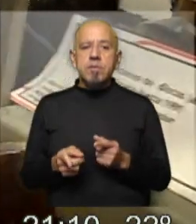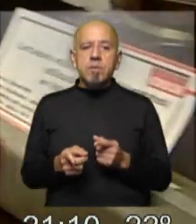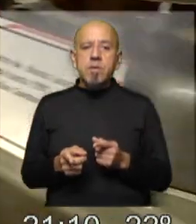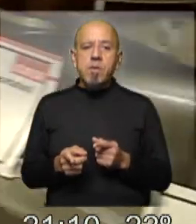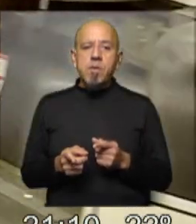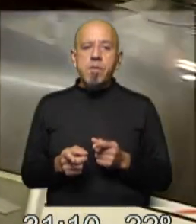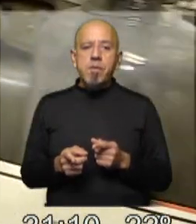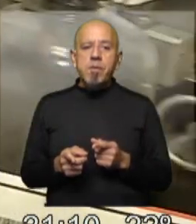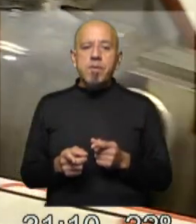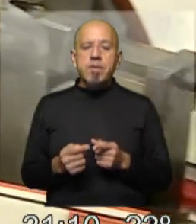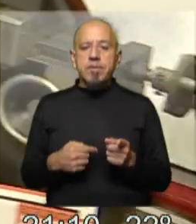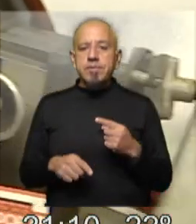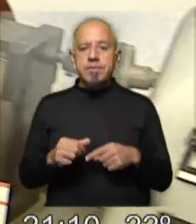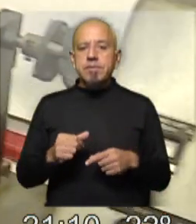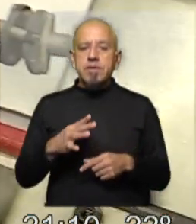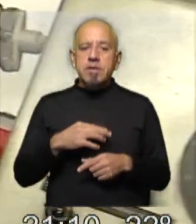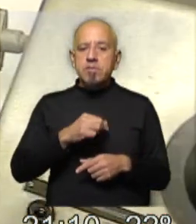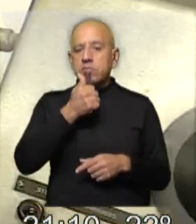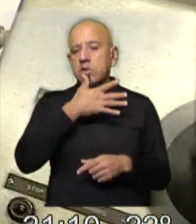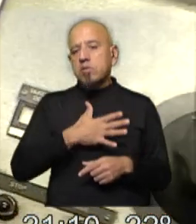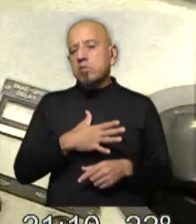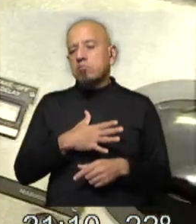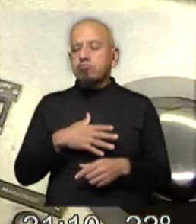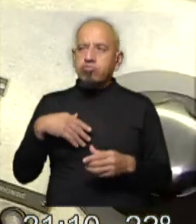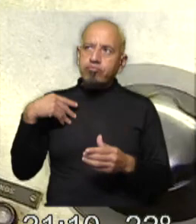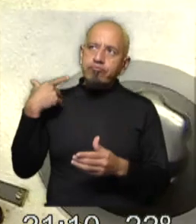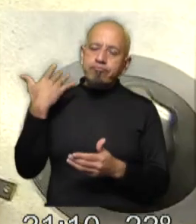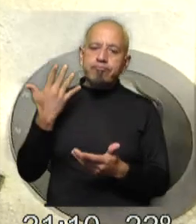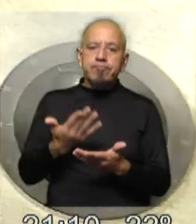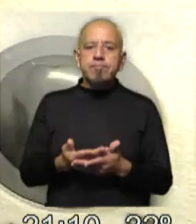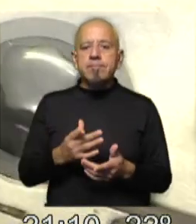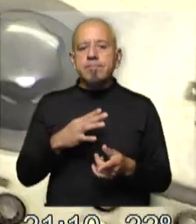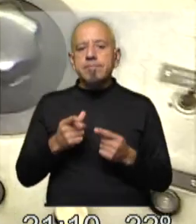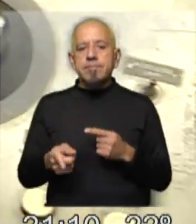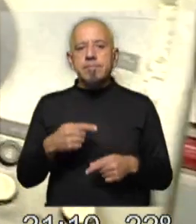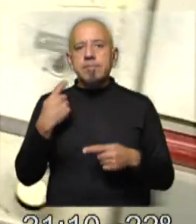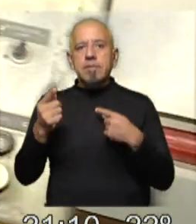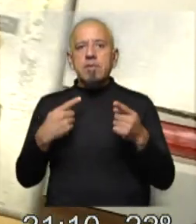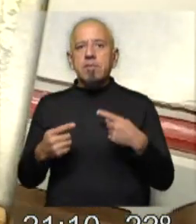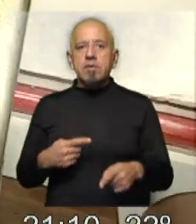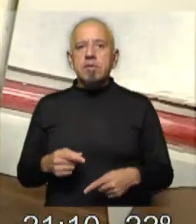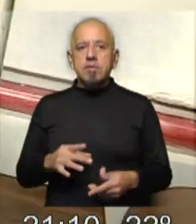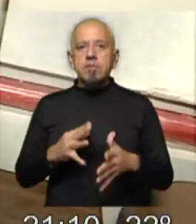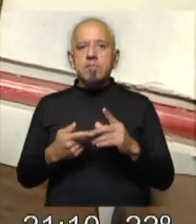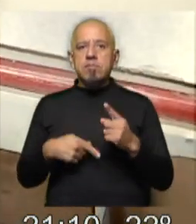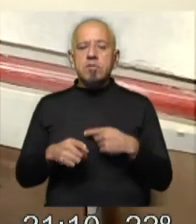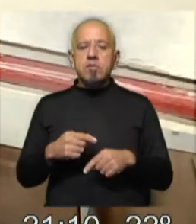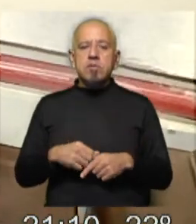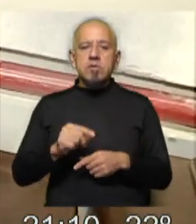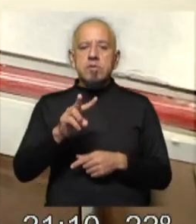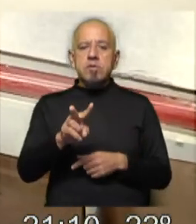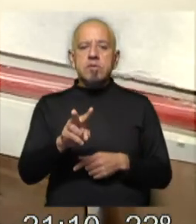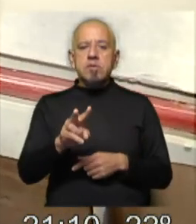toda una historia que bastante larga. Y bueno, ahí está, hay diferentes formatos de reproducción, como la